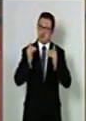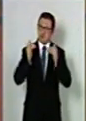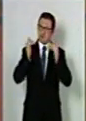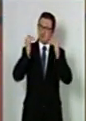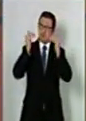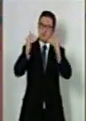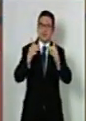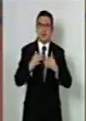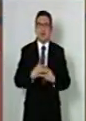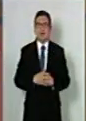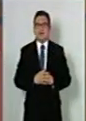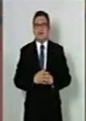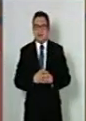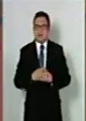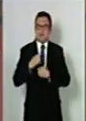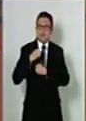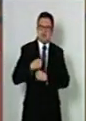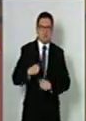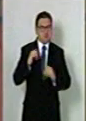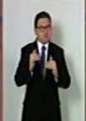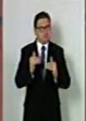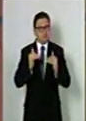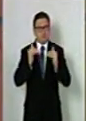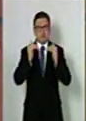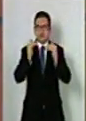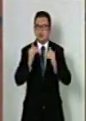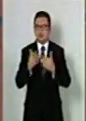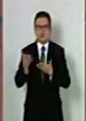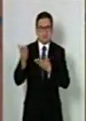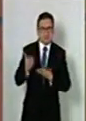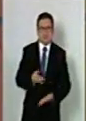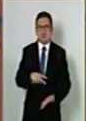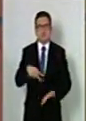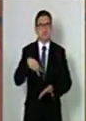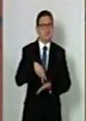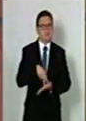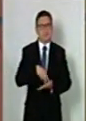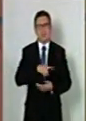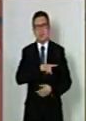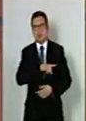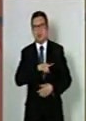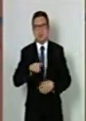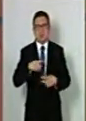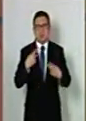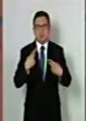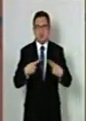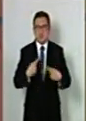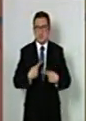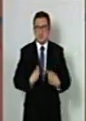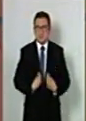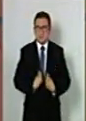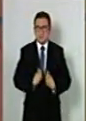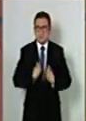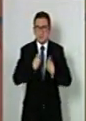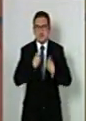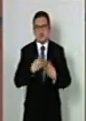siendo esta una tribuna de la que los mexicanos esperan